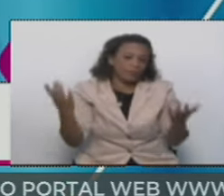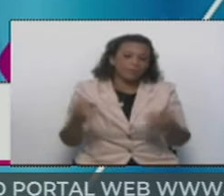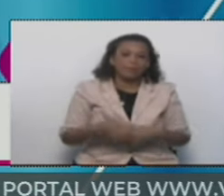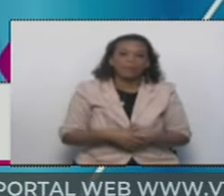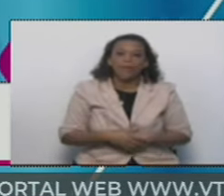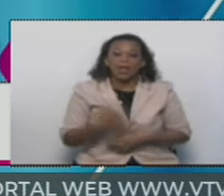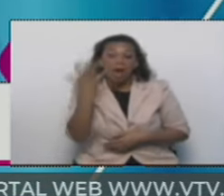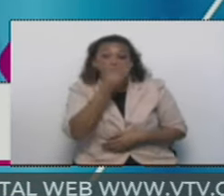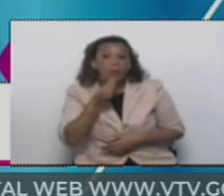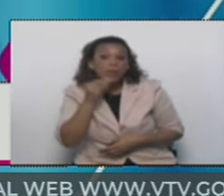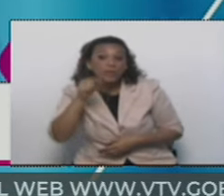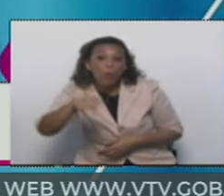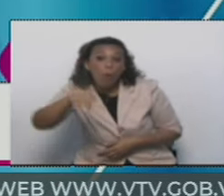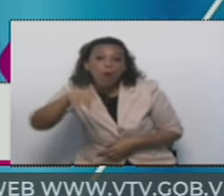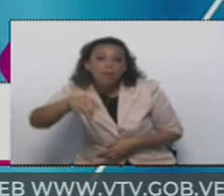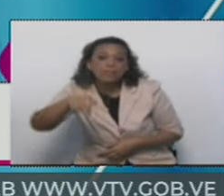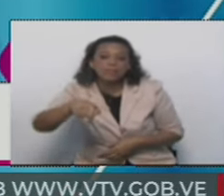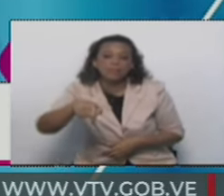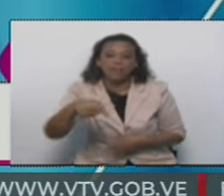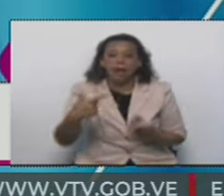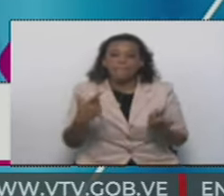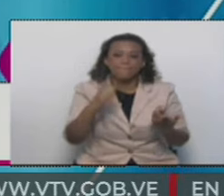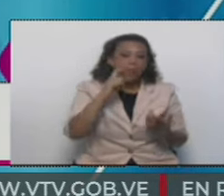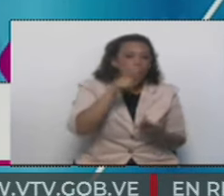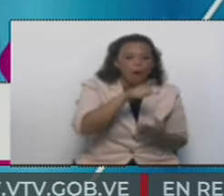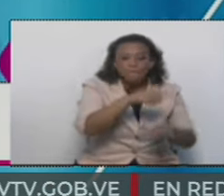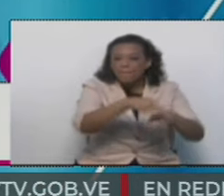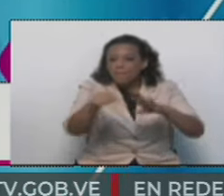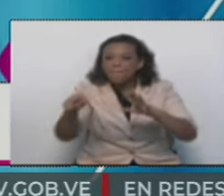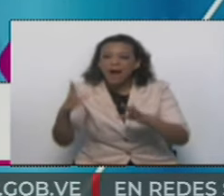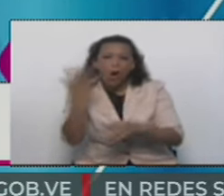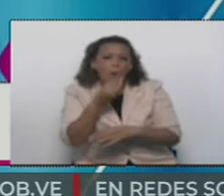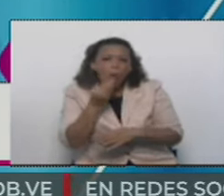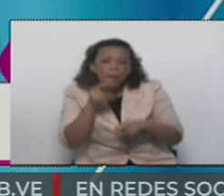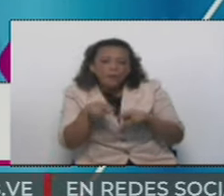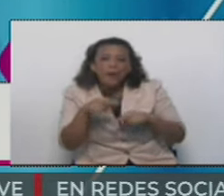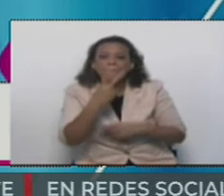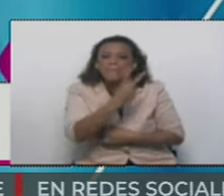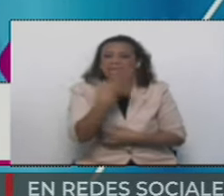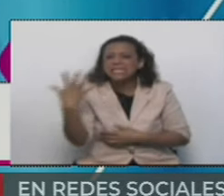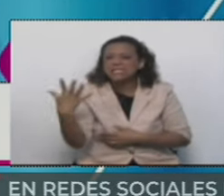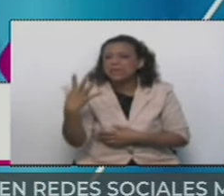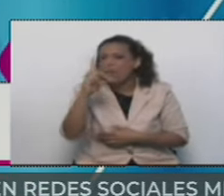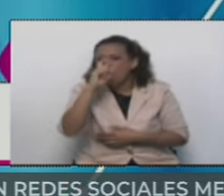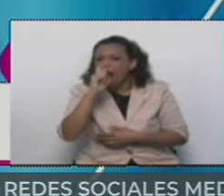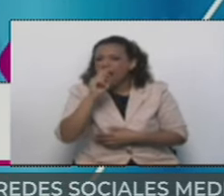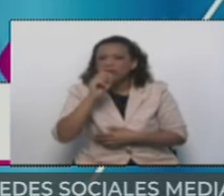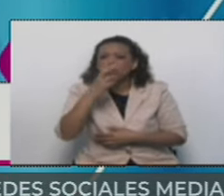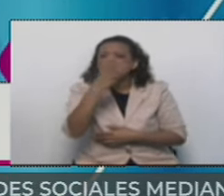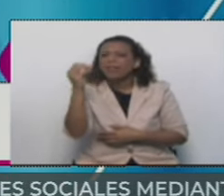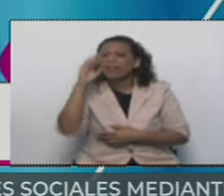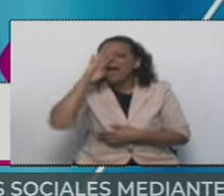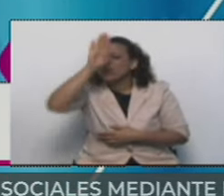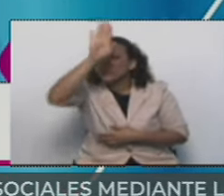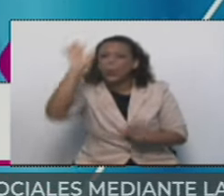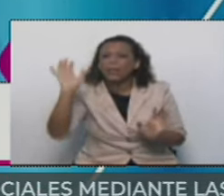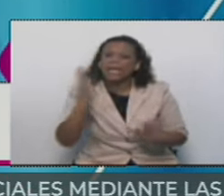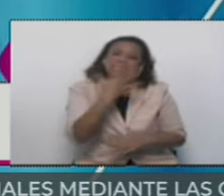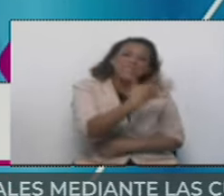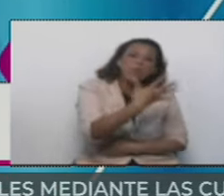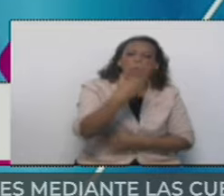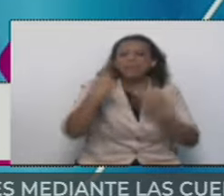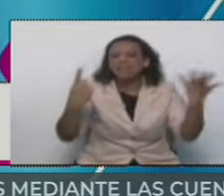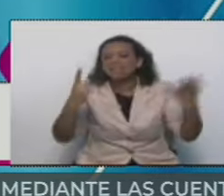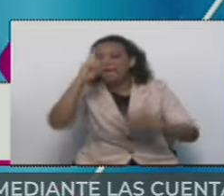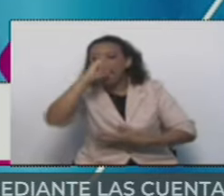la juventud, donde pertenece Grecia, Joan y otros, que tiene alrededor de 25, 26 años, bueno, tendrán 56